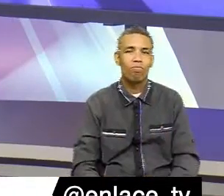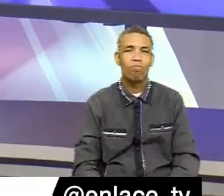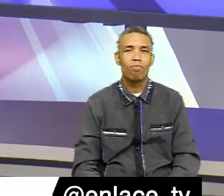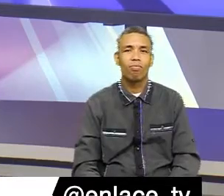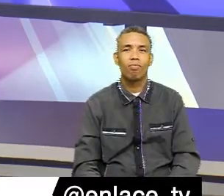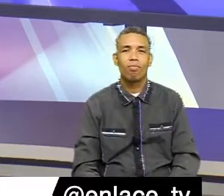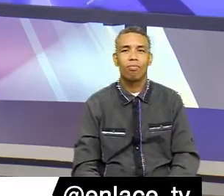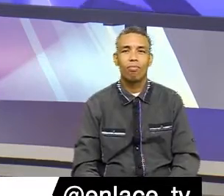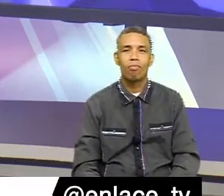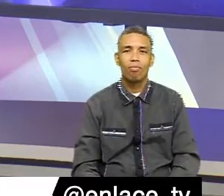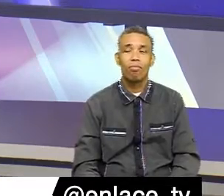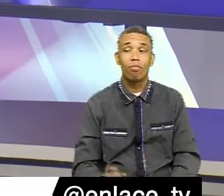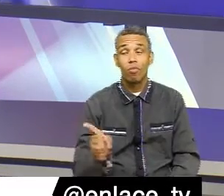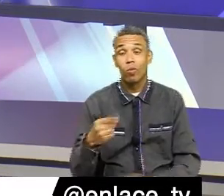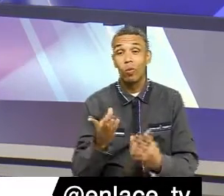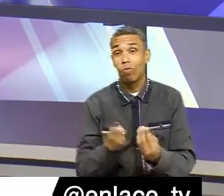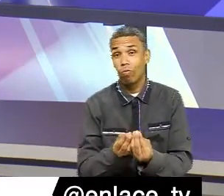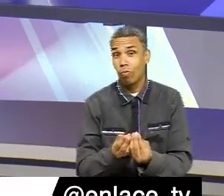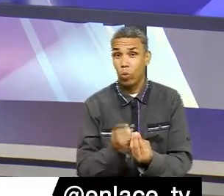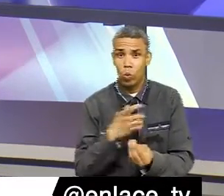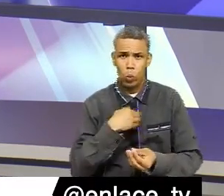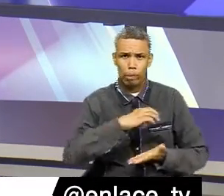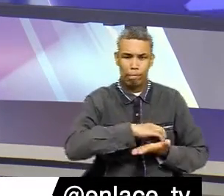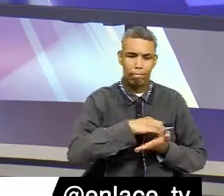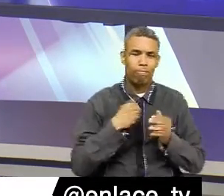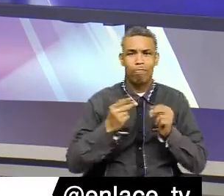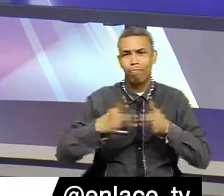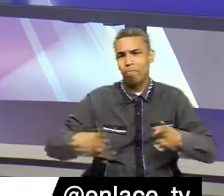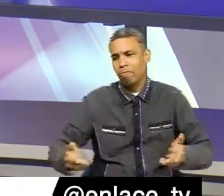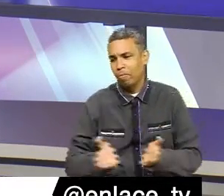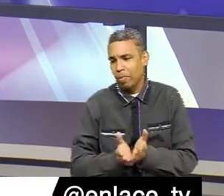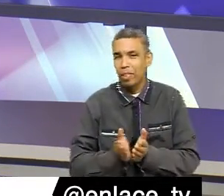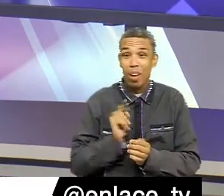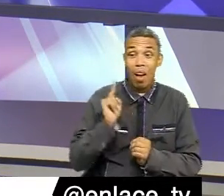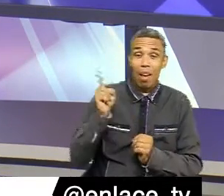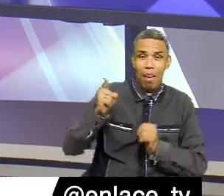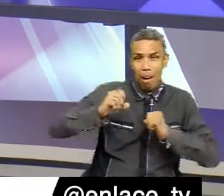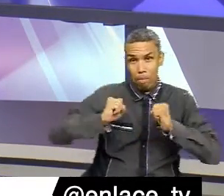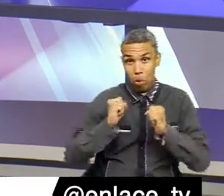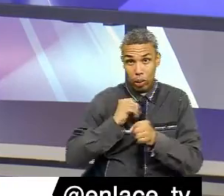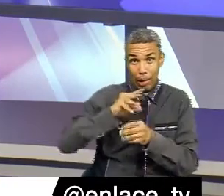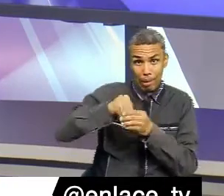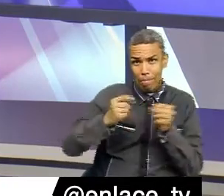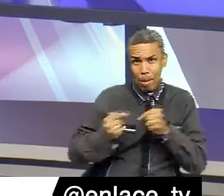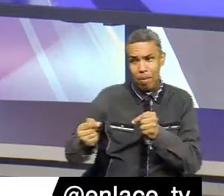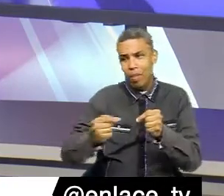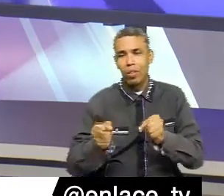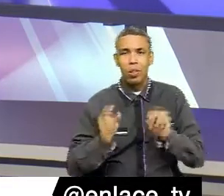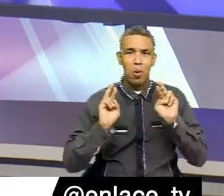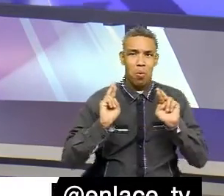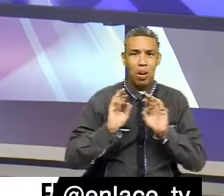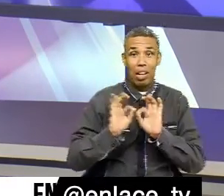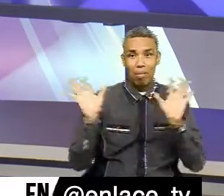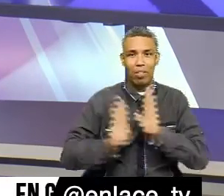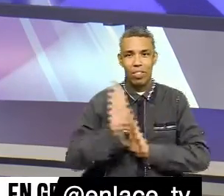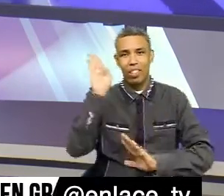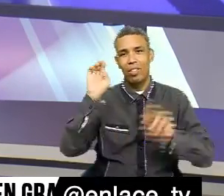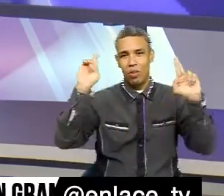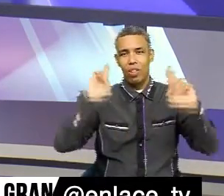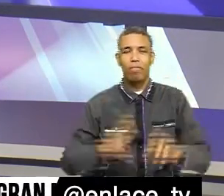Sin duda una maravillosa puesta en escena de altísima calidad. Toda la suerte para estos jóvenes en la capital del país. De esta manera hemos llegado al final de la información de